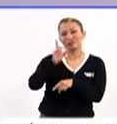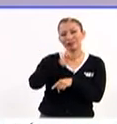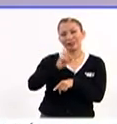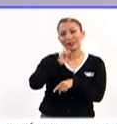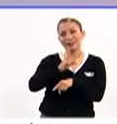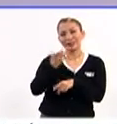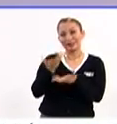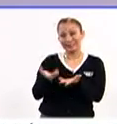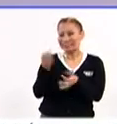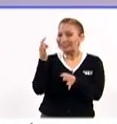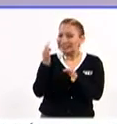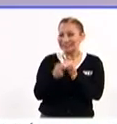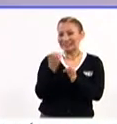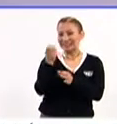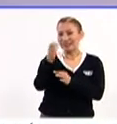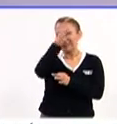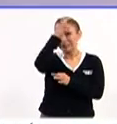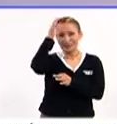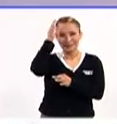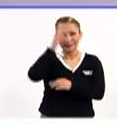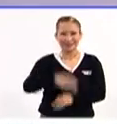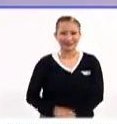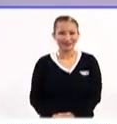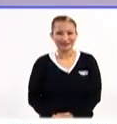hablando. Exactamente, Frida Kahlo.